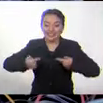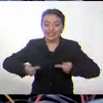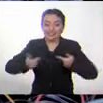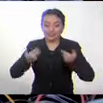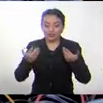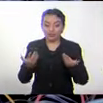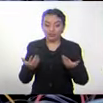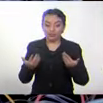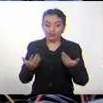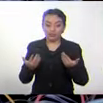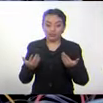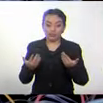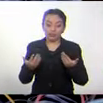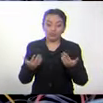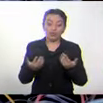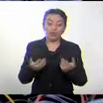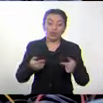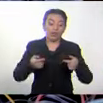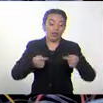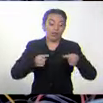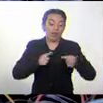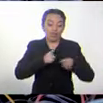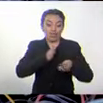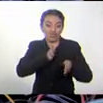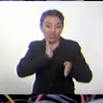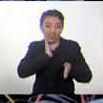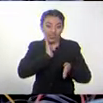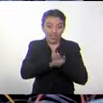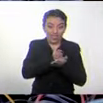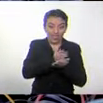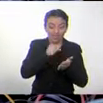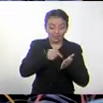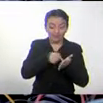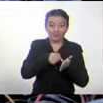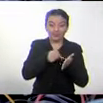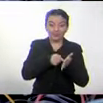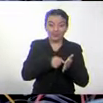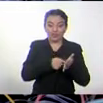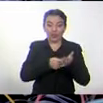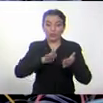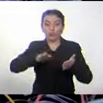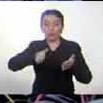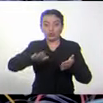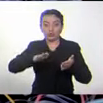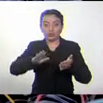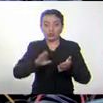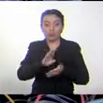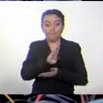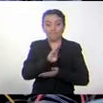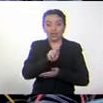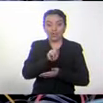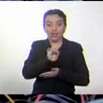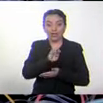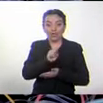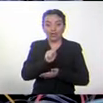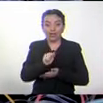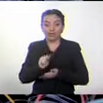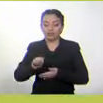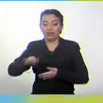la utilizamos para las baterías y la corriente alterna la utilizamos para los electrodomésticos de nuestro hogar.